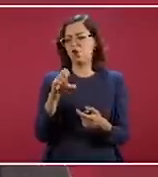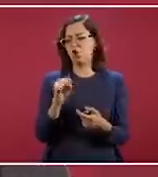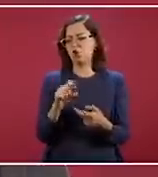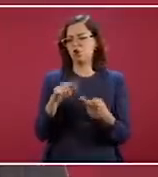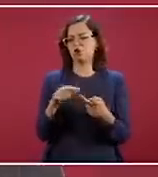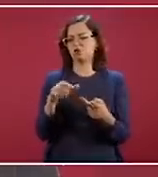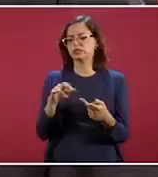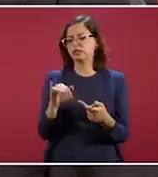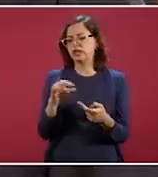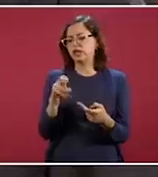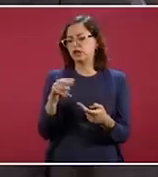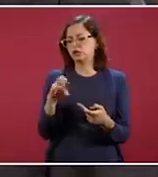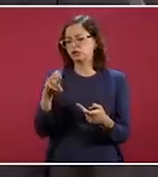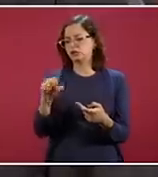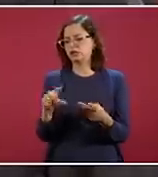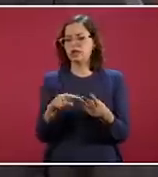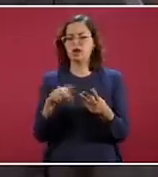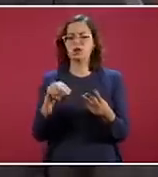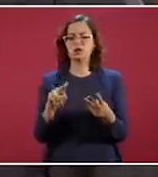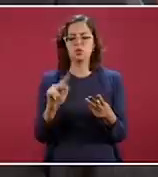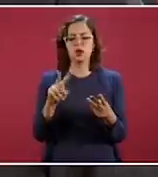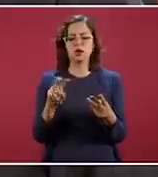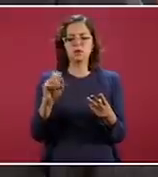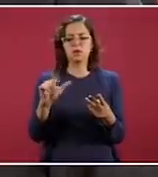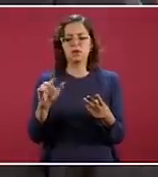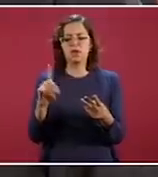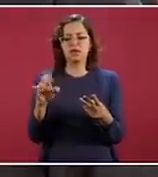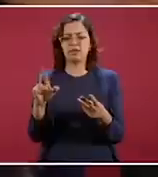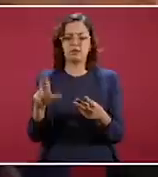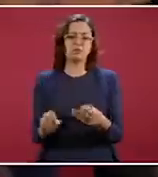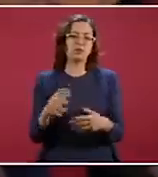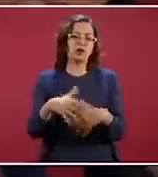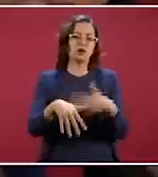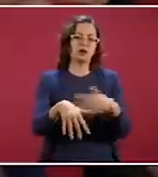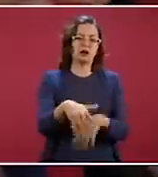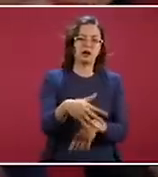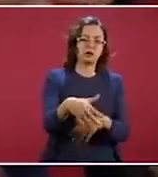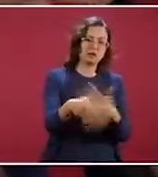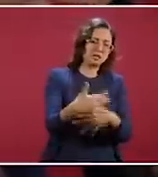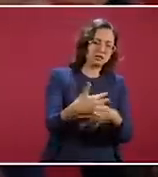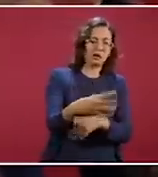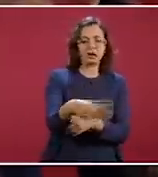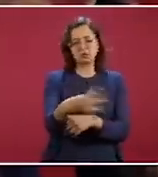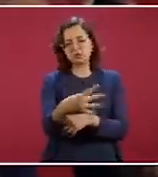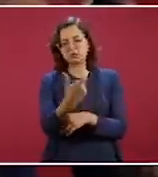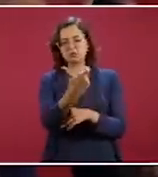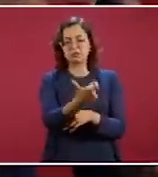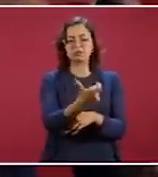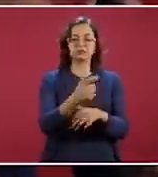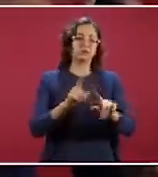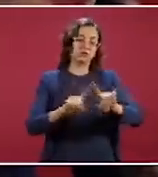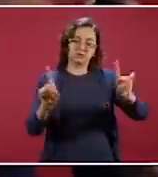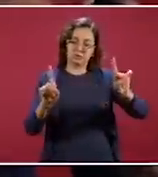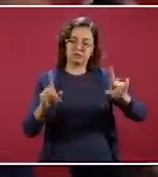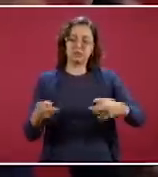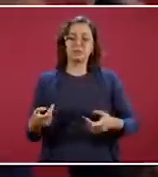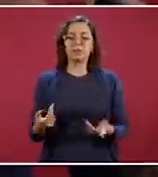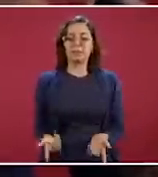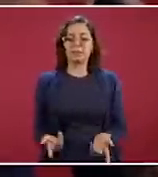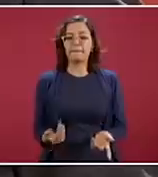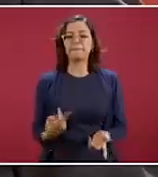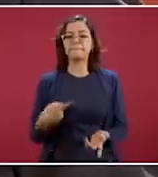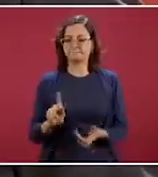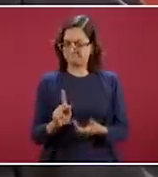Nuevo Laredo está 14, 15 pesos. ¿Sí? Eso no, pero eso